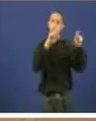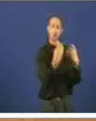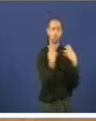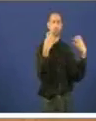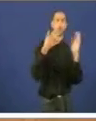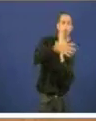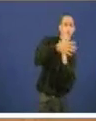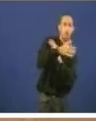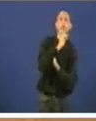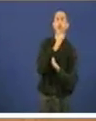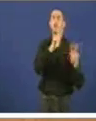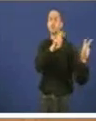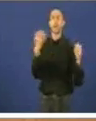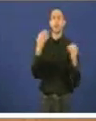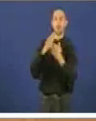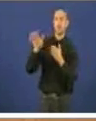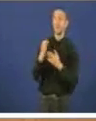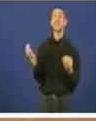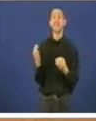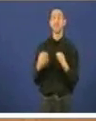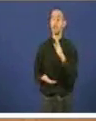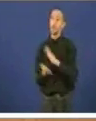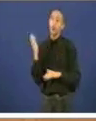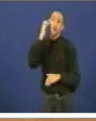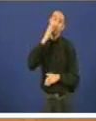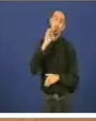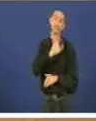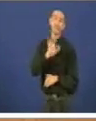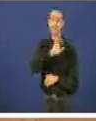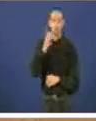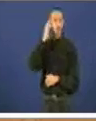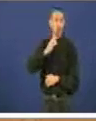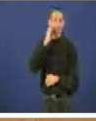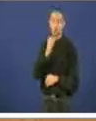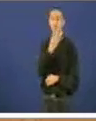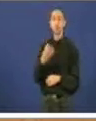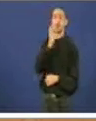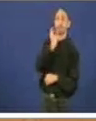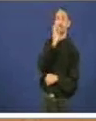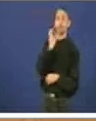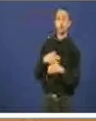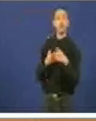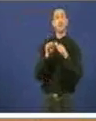400 empresarios que ir a tomar 400 mojitos a Cuba nunha feira do libro. E volvo a reiterar, señoría.